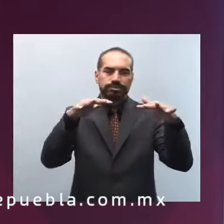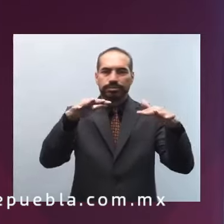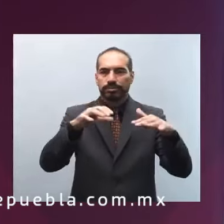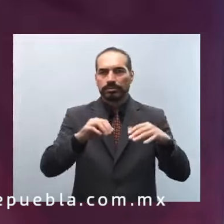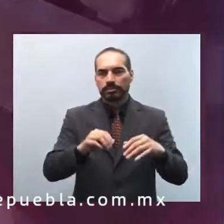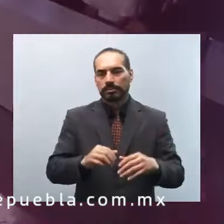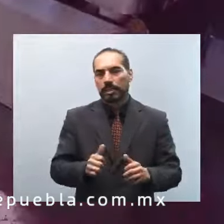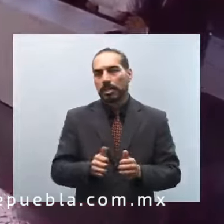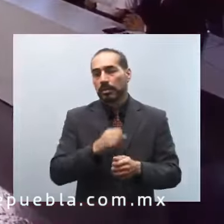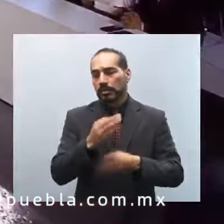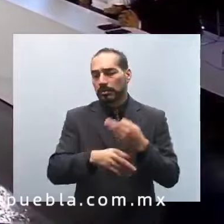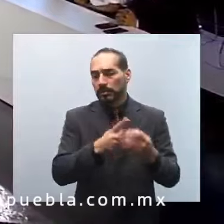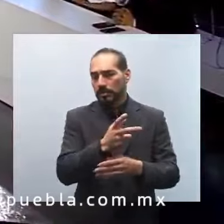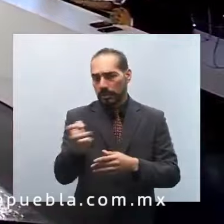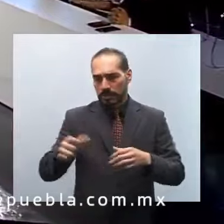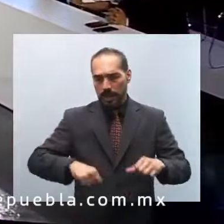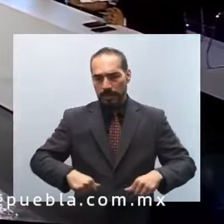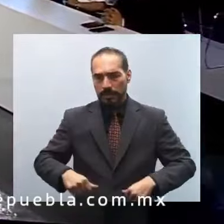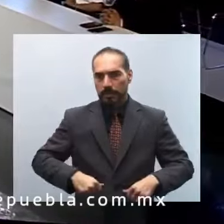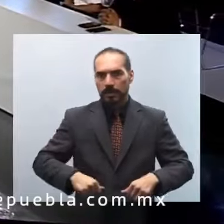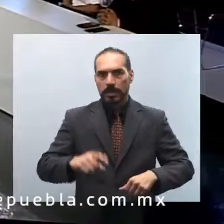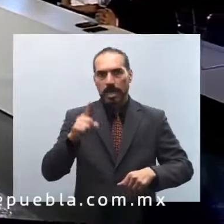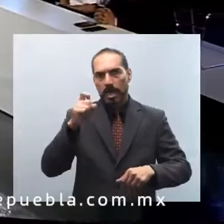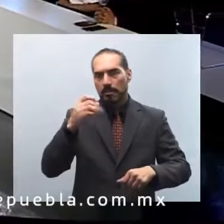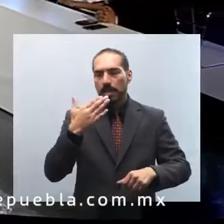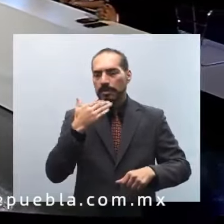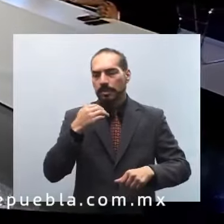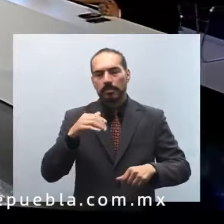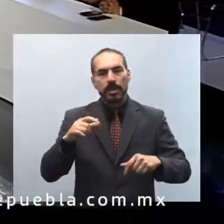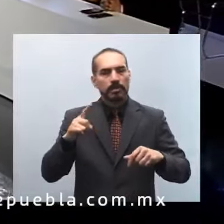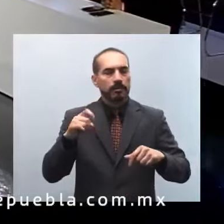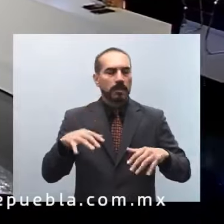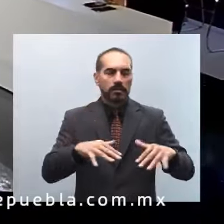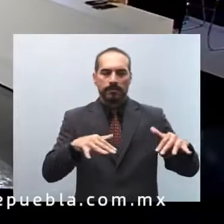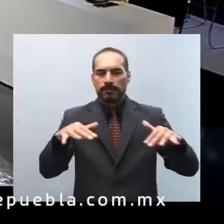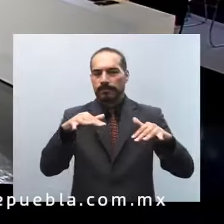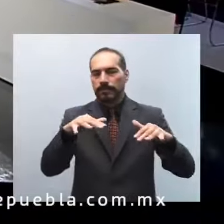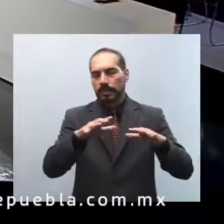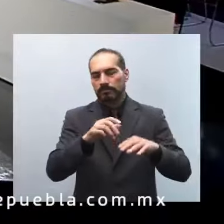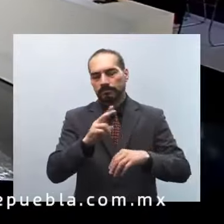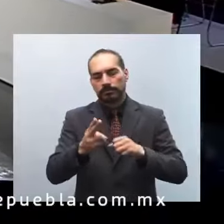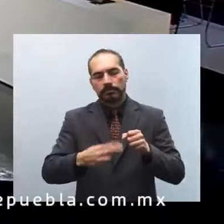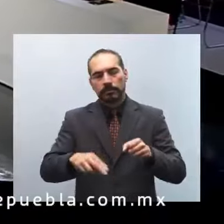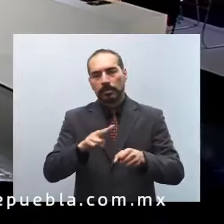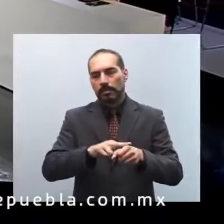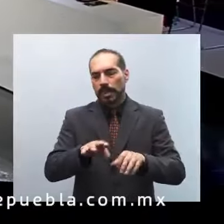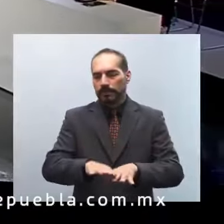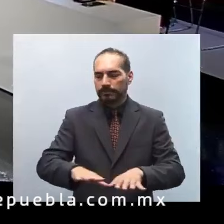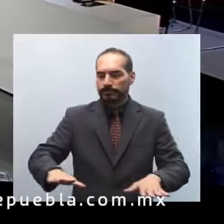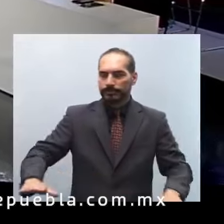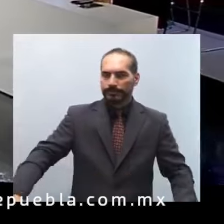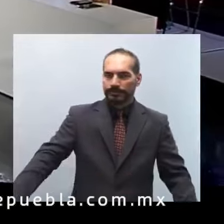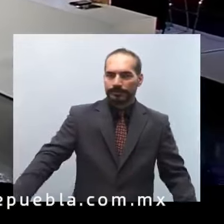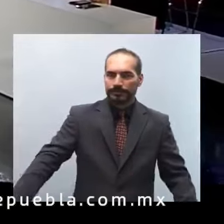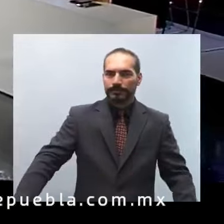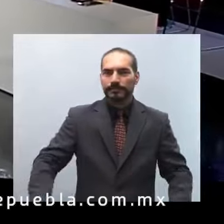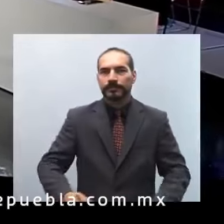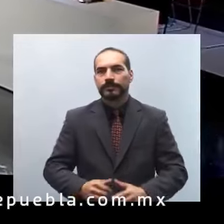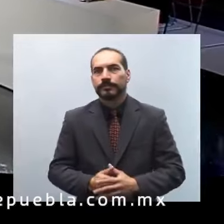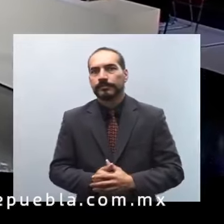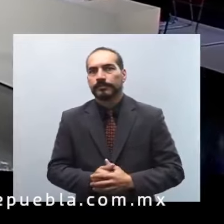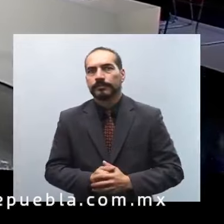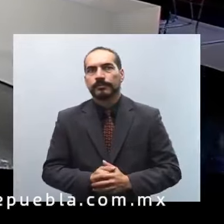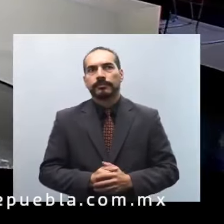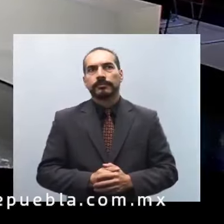sumaremos al plan hídrico impulsado por la presidenta doctora Claudia Sheinbaum y el gobernador Alejandro Armenta para el